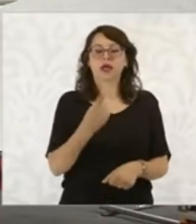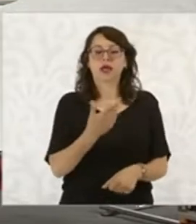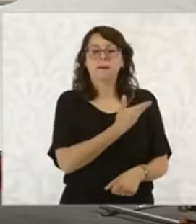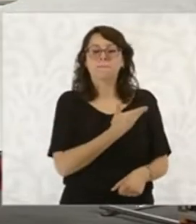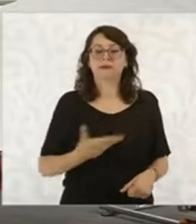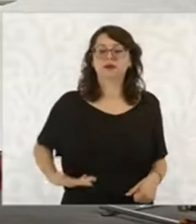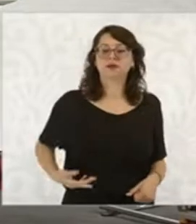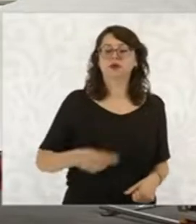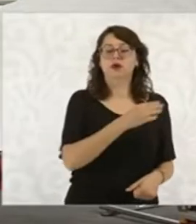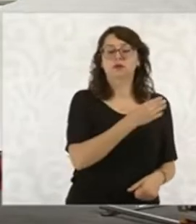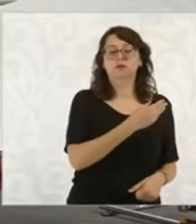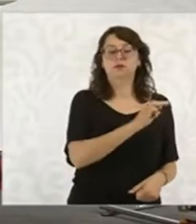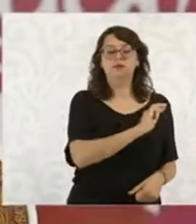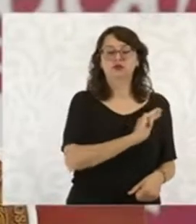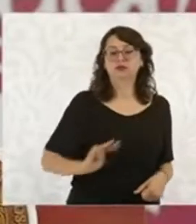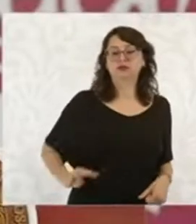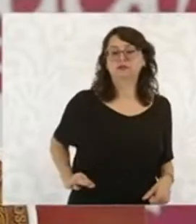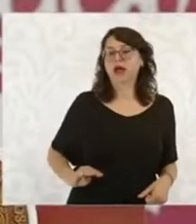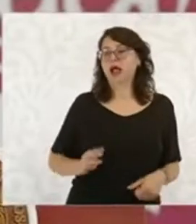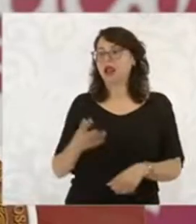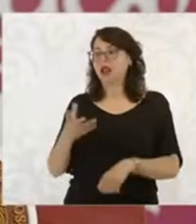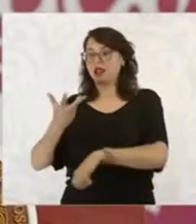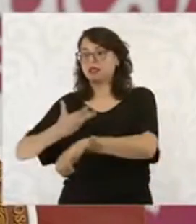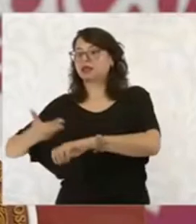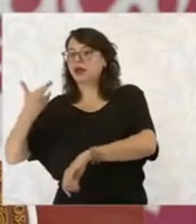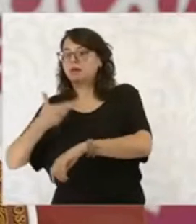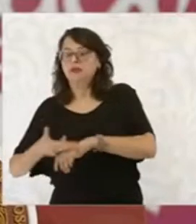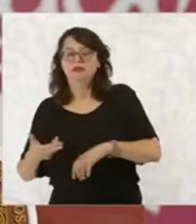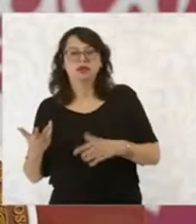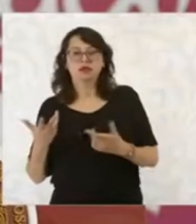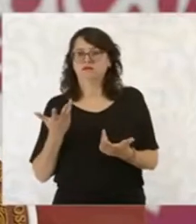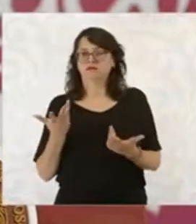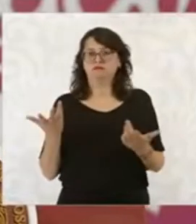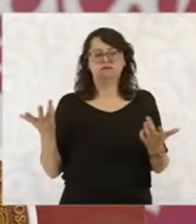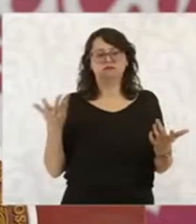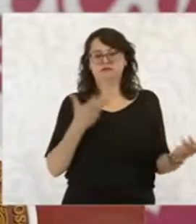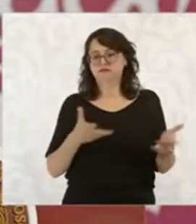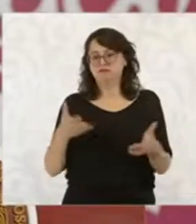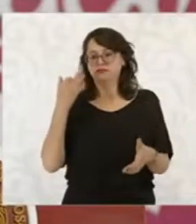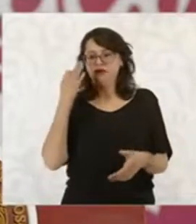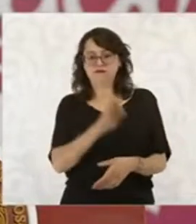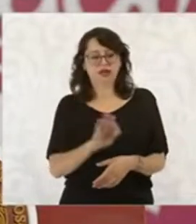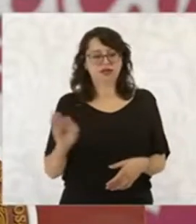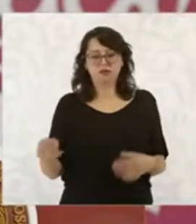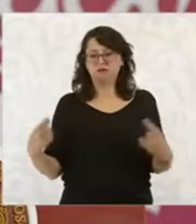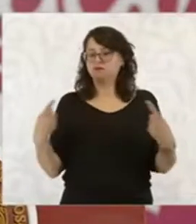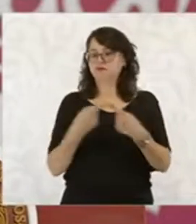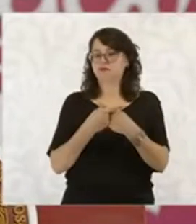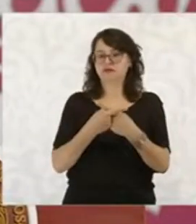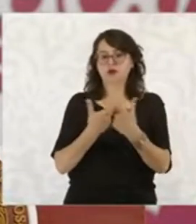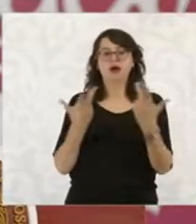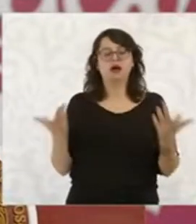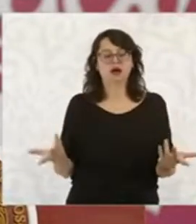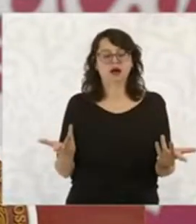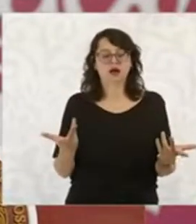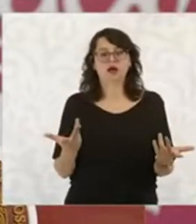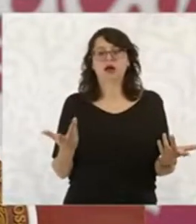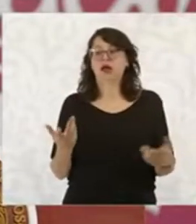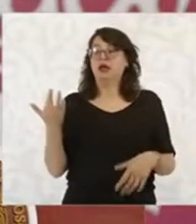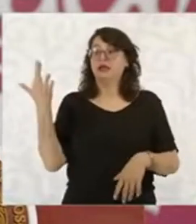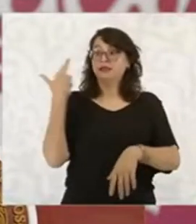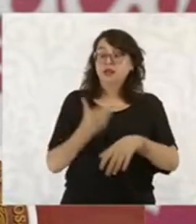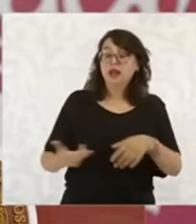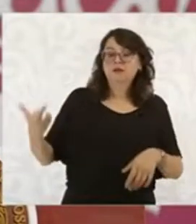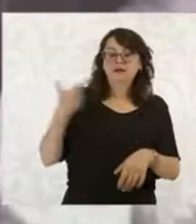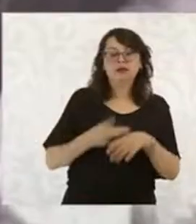de concesión. ¿Qué beneficios trae el regularizar sus títulos? Primero, la certeza jurídica de sus